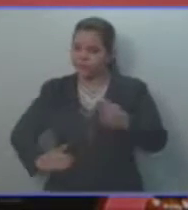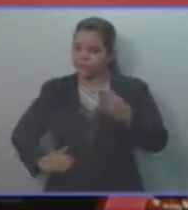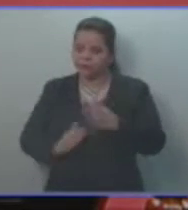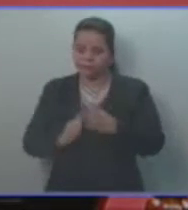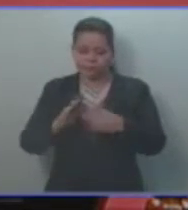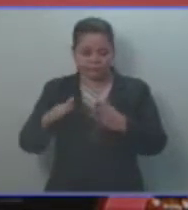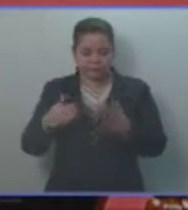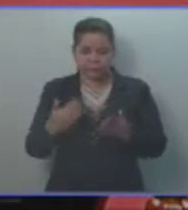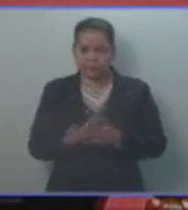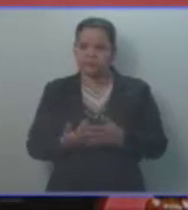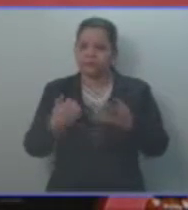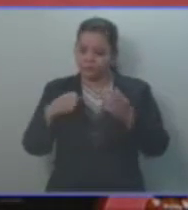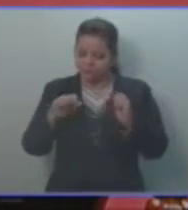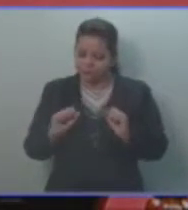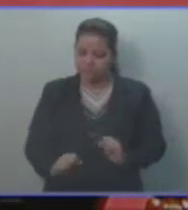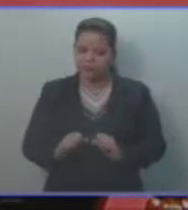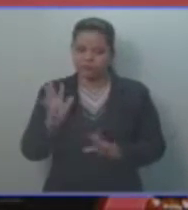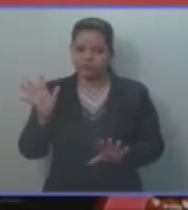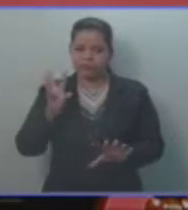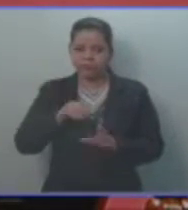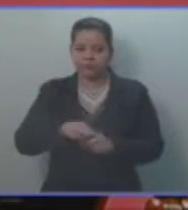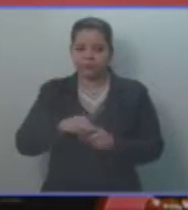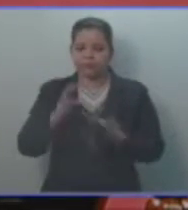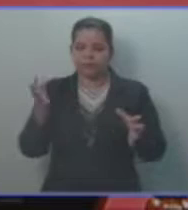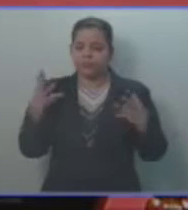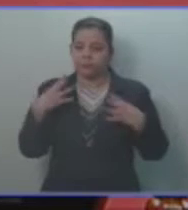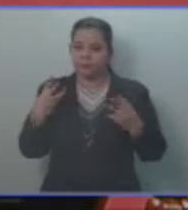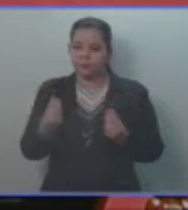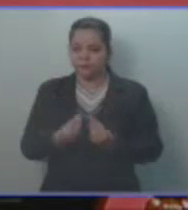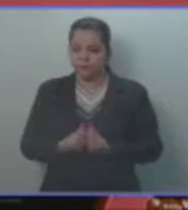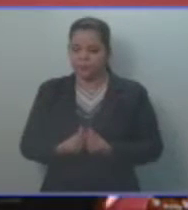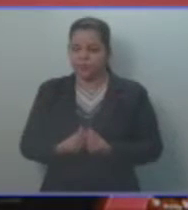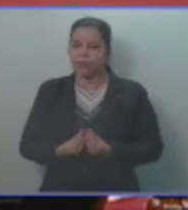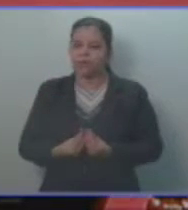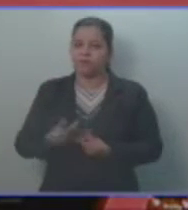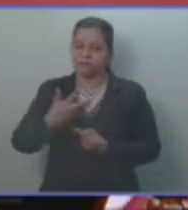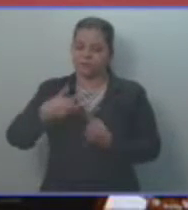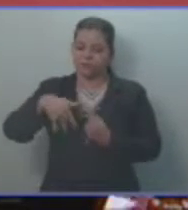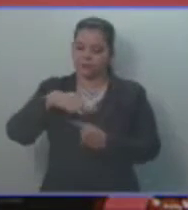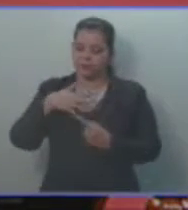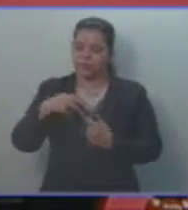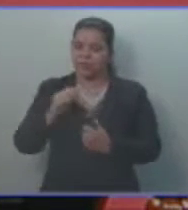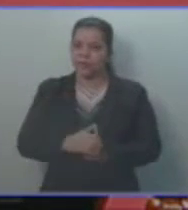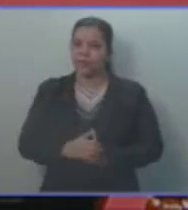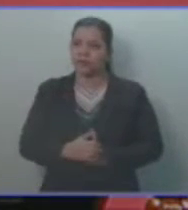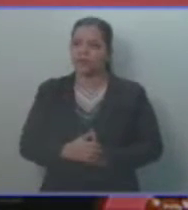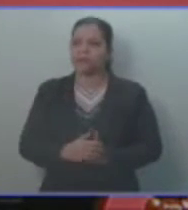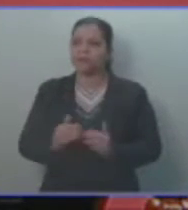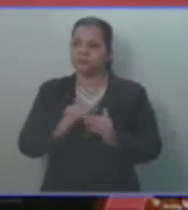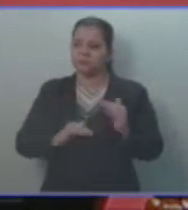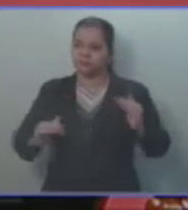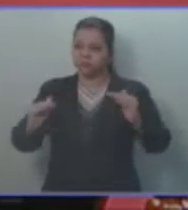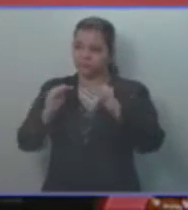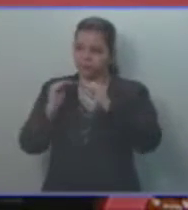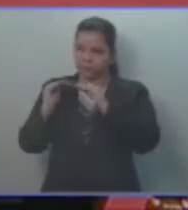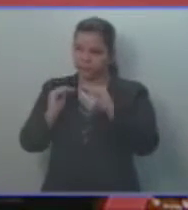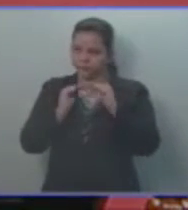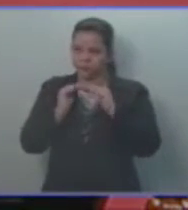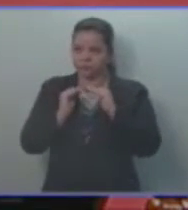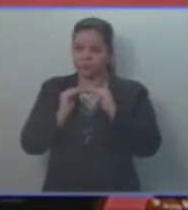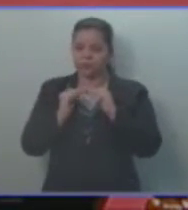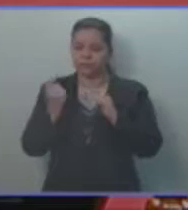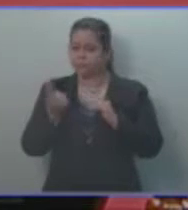discapacidad puedan integrarse en la sociedad en condiciones de igualdad, no solo